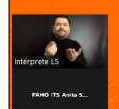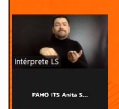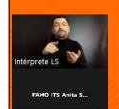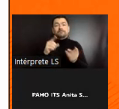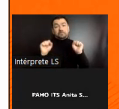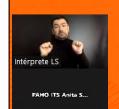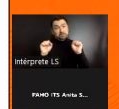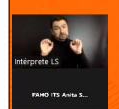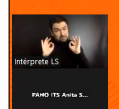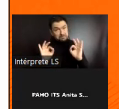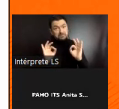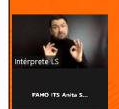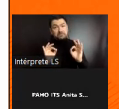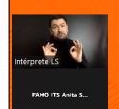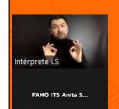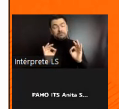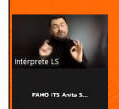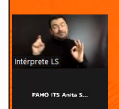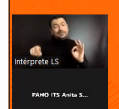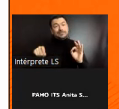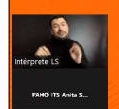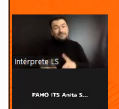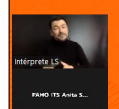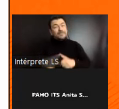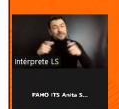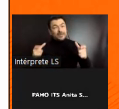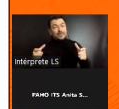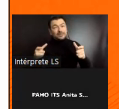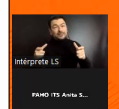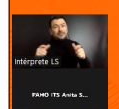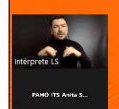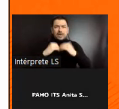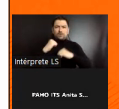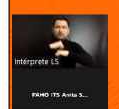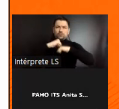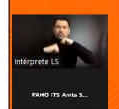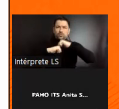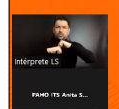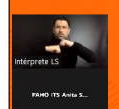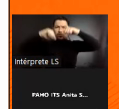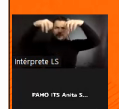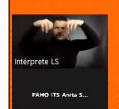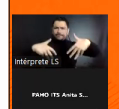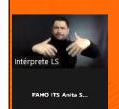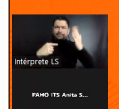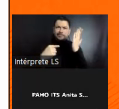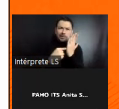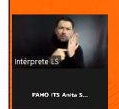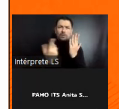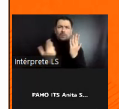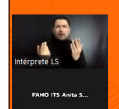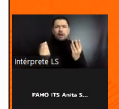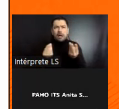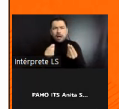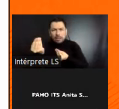una estructura compleja, actividades funcionales, tecnológicas y administrativas, pero a la vez, en cuanto al sistema,